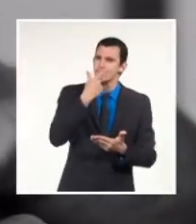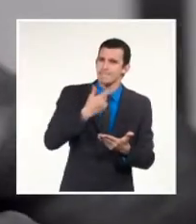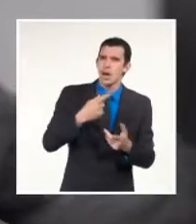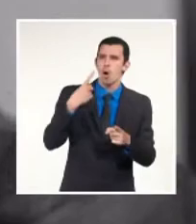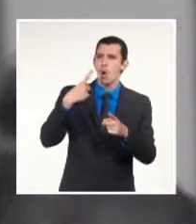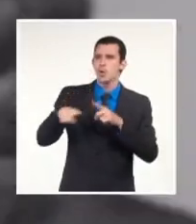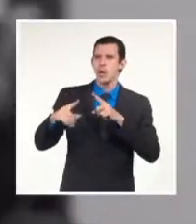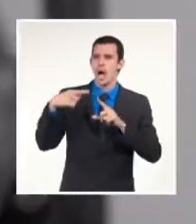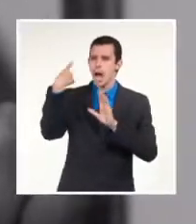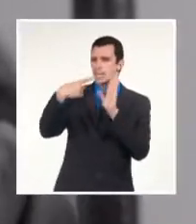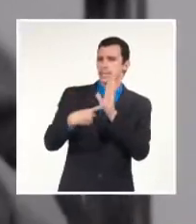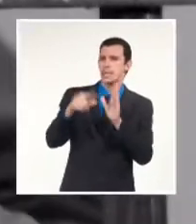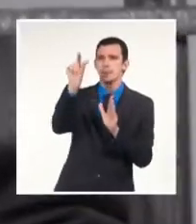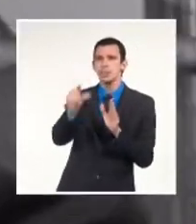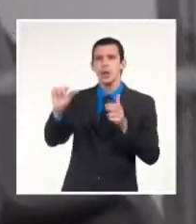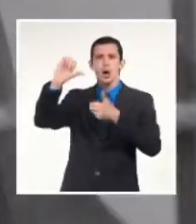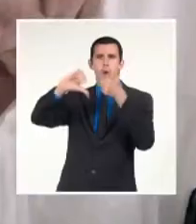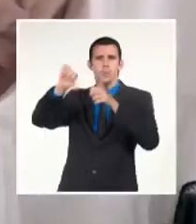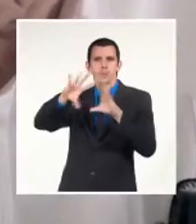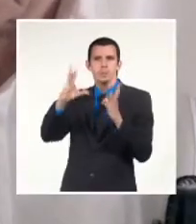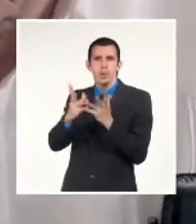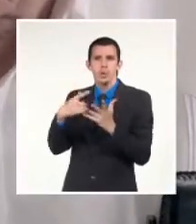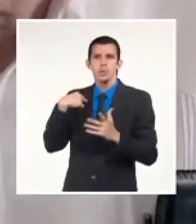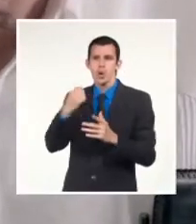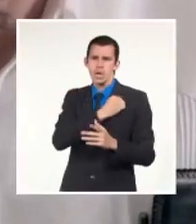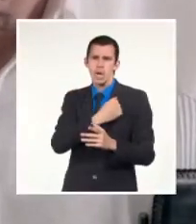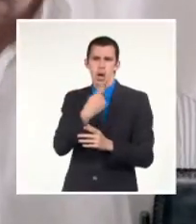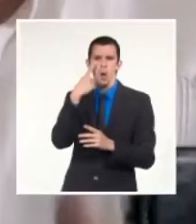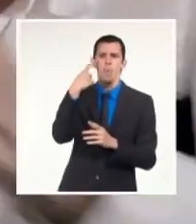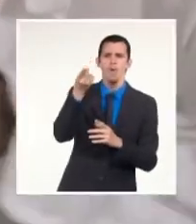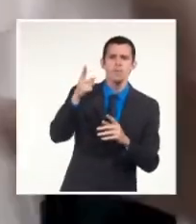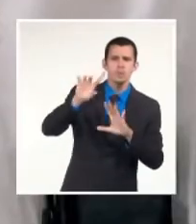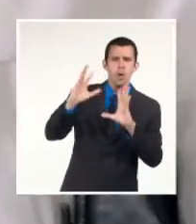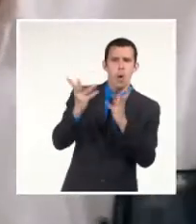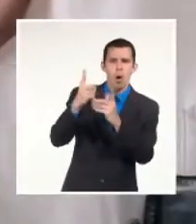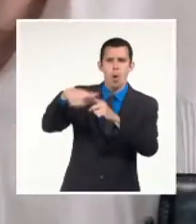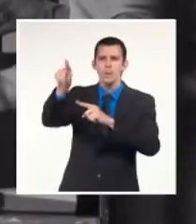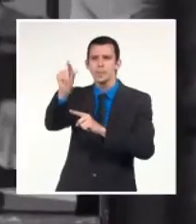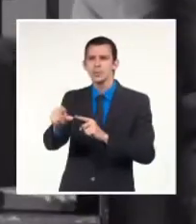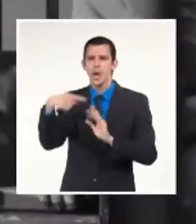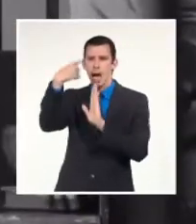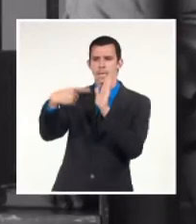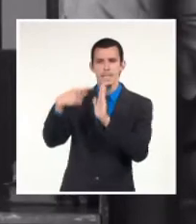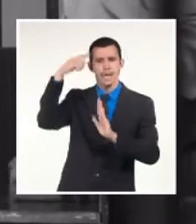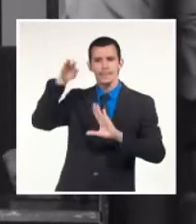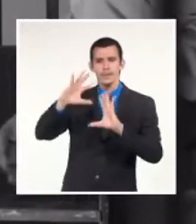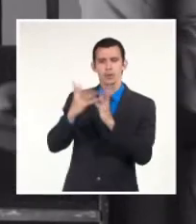para conocer a los demás, sino conocerme a mí mismo. Por 3 años es lo único que leí.